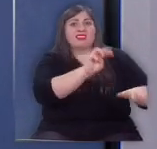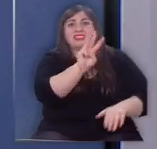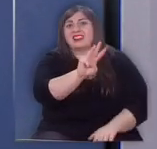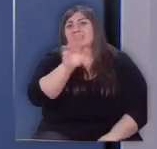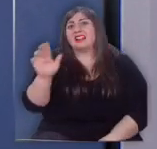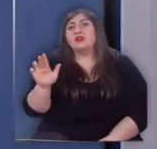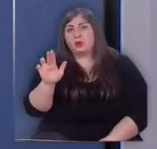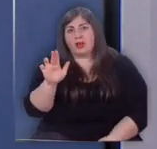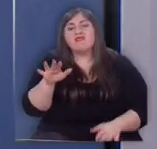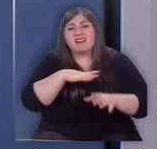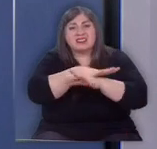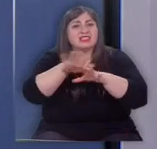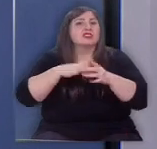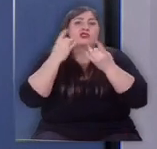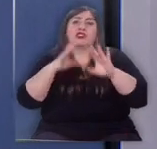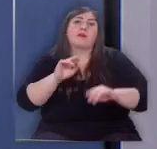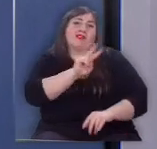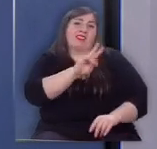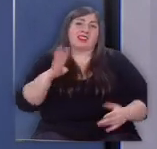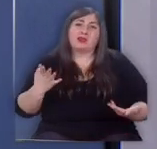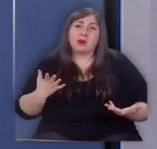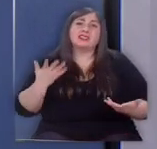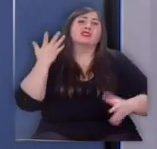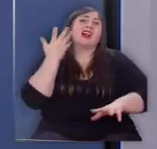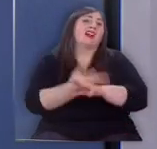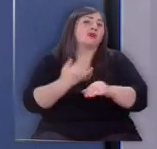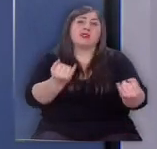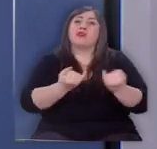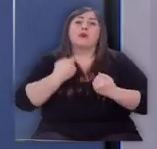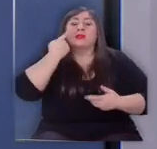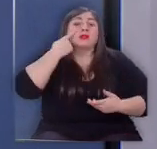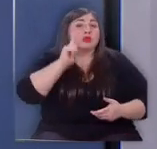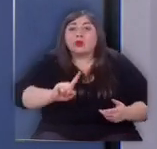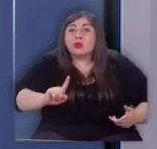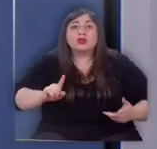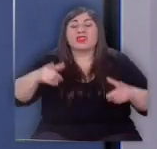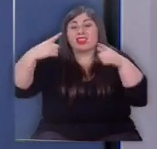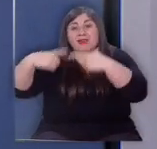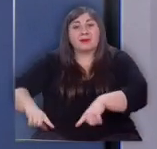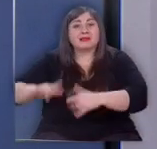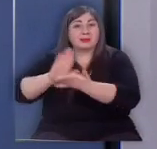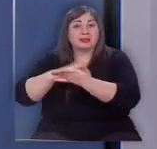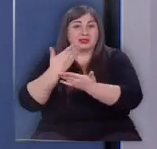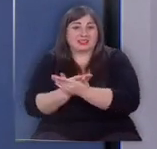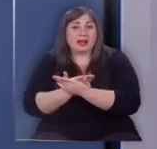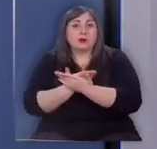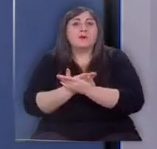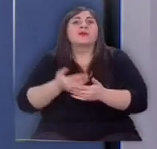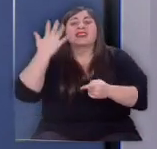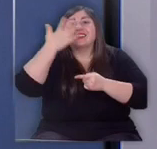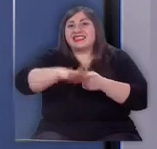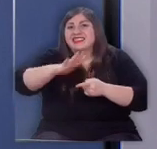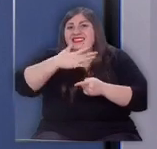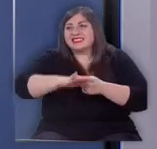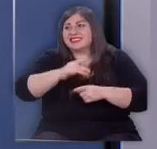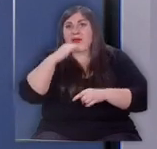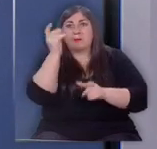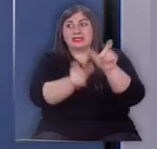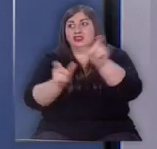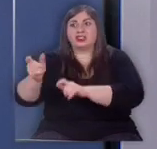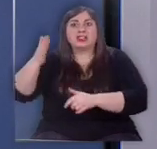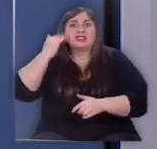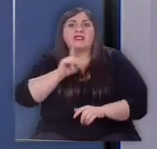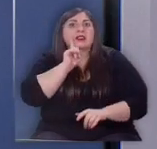39 casos, solo son 24. Hay una información desconocida para el Departamento de Salud, que son 15 casos. Nosotros no